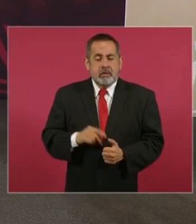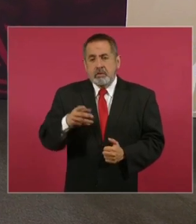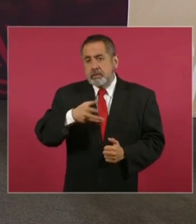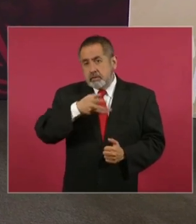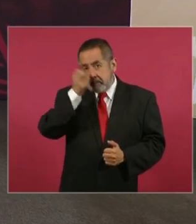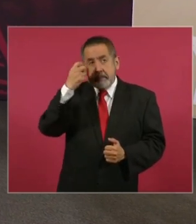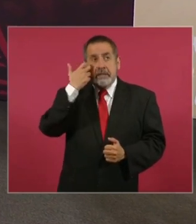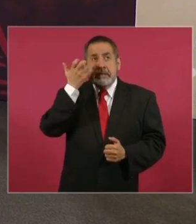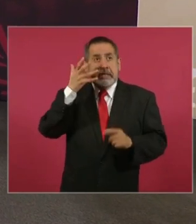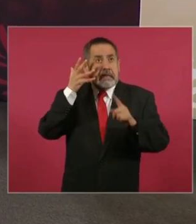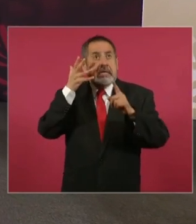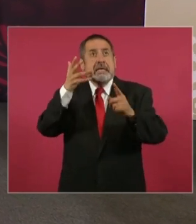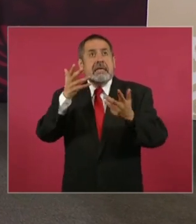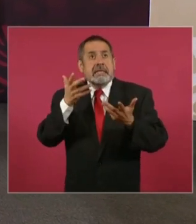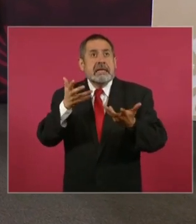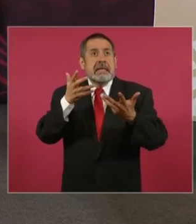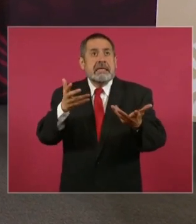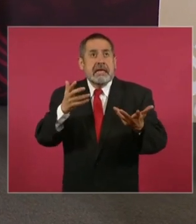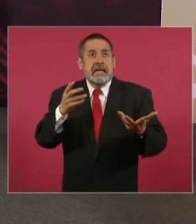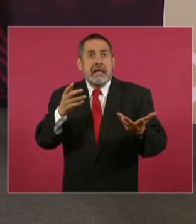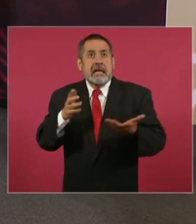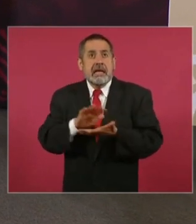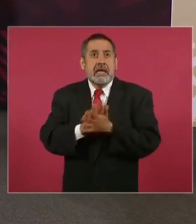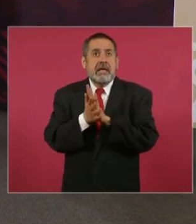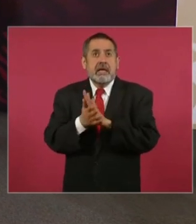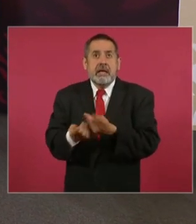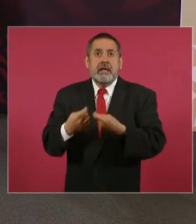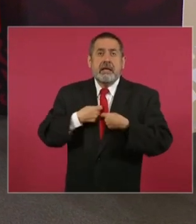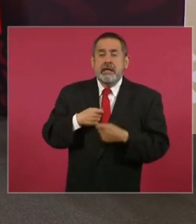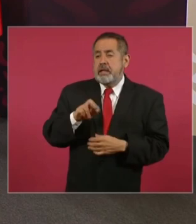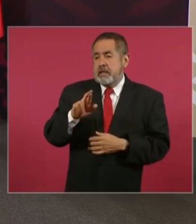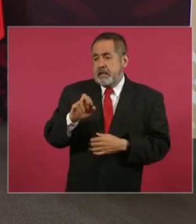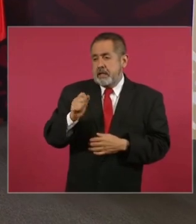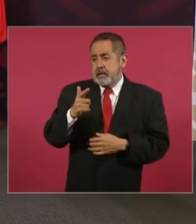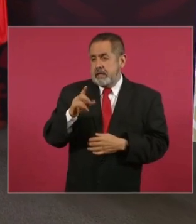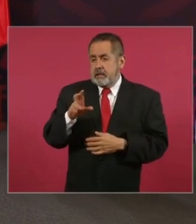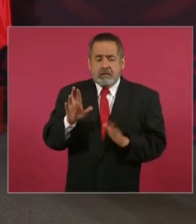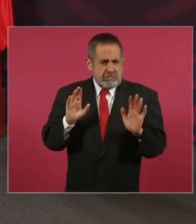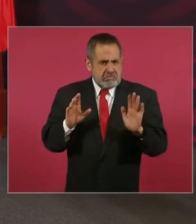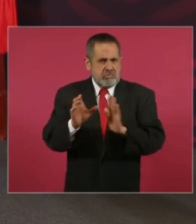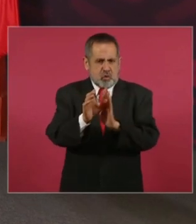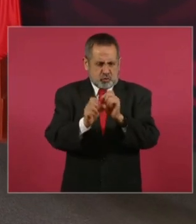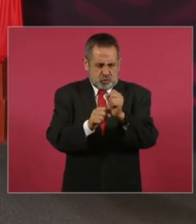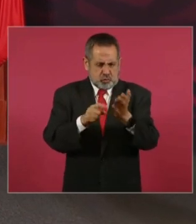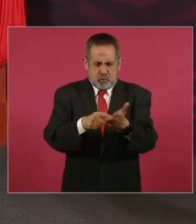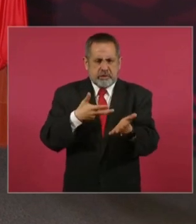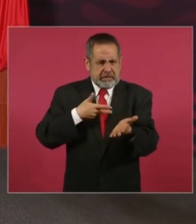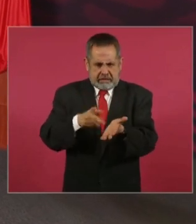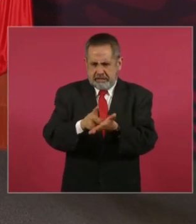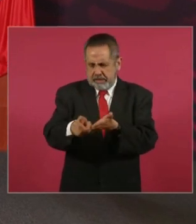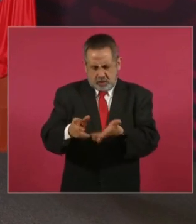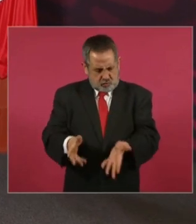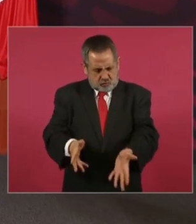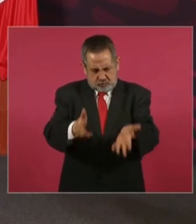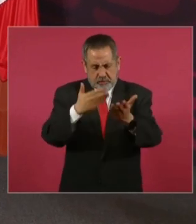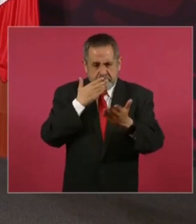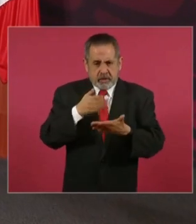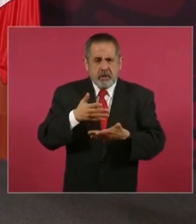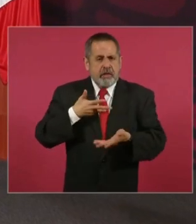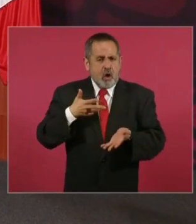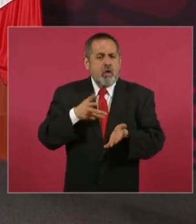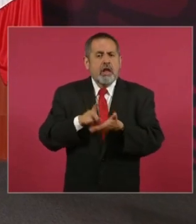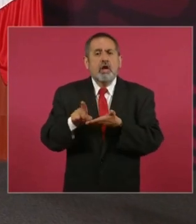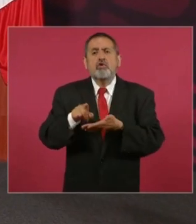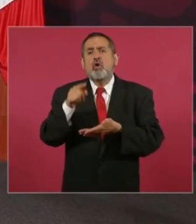aspirantes, ¿no? Y pues tienen todos sus derechos de acuerdo a la Constitución. Todos tenemos derecho a votar y a ser